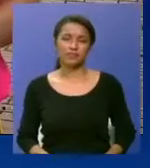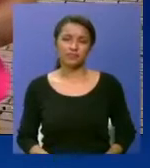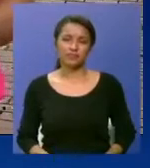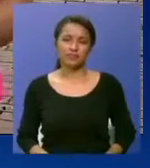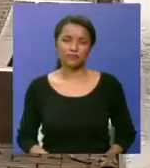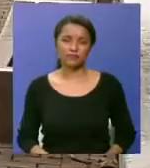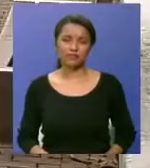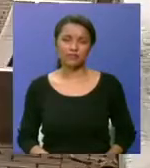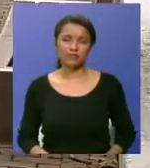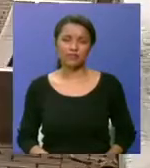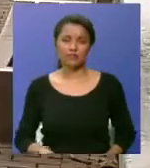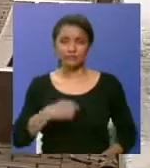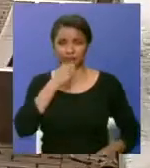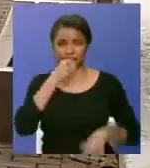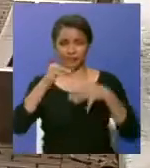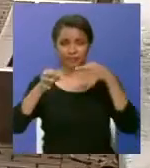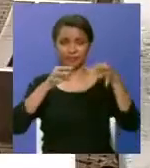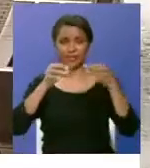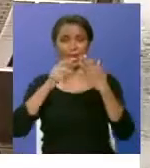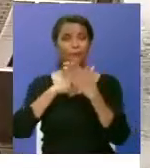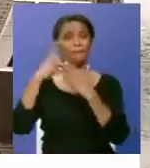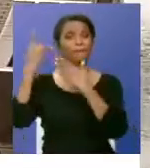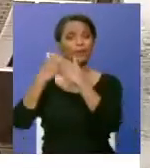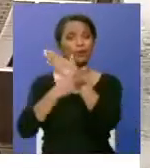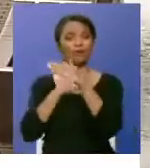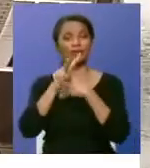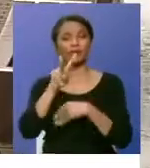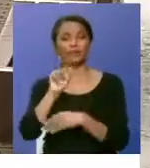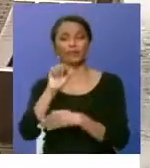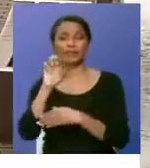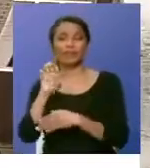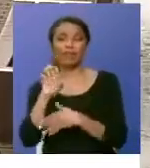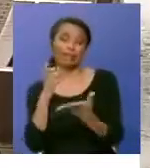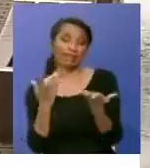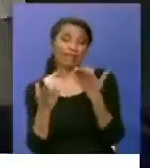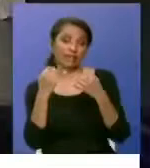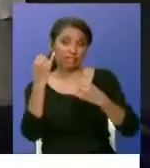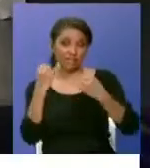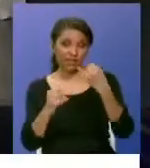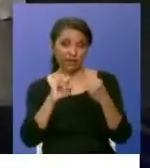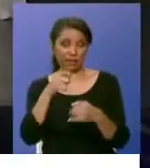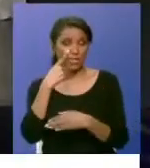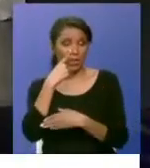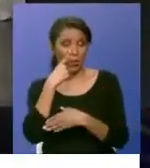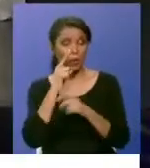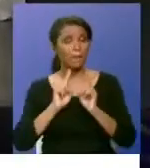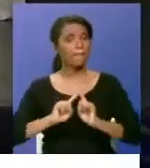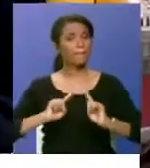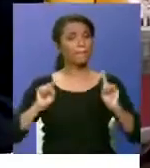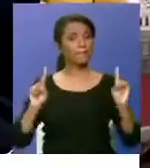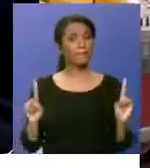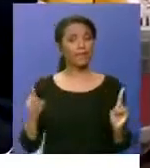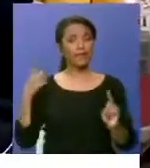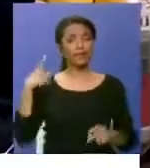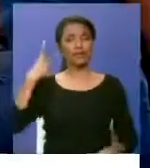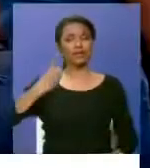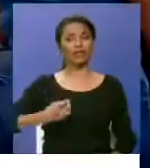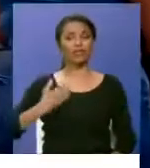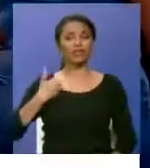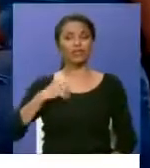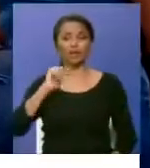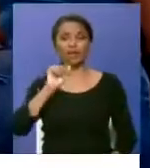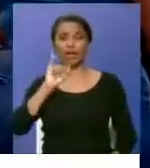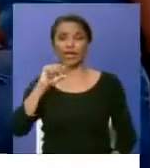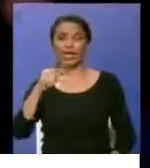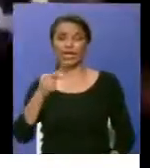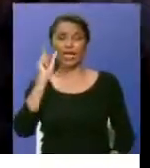Así es, Gretel, se supone que el programa del Vale Digital culminaba durante este mes de junio. Sin embargo, el director de la AIG indicó que